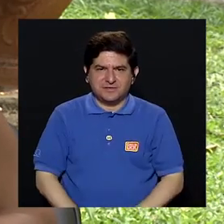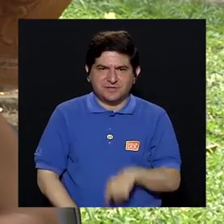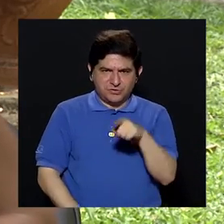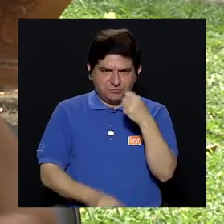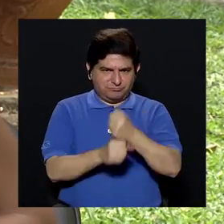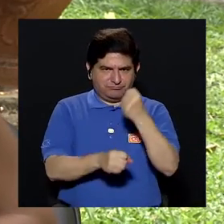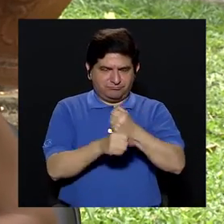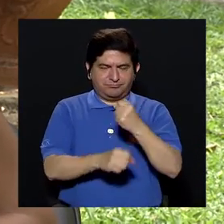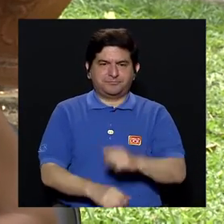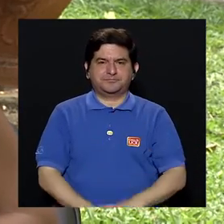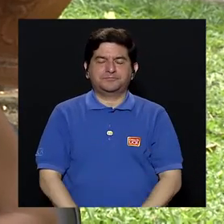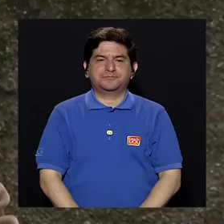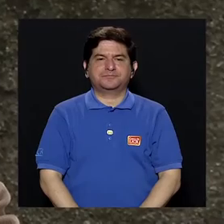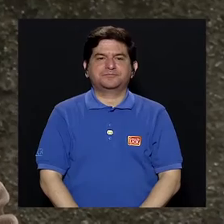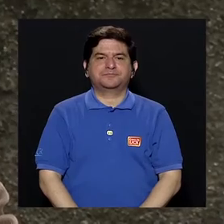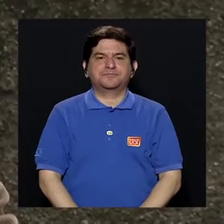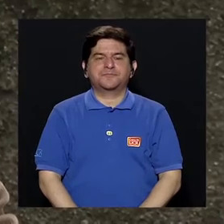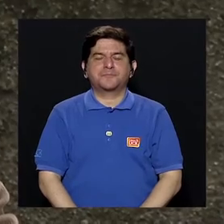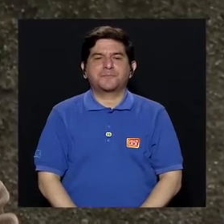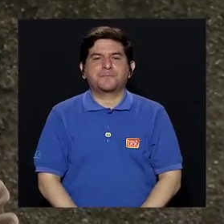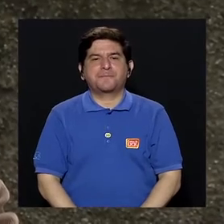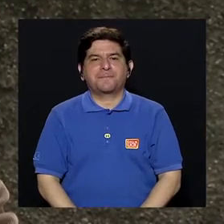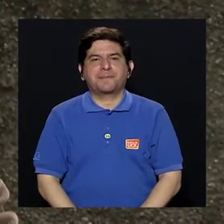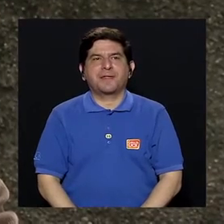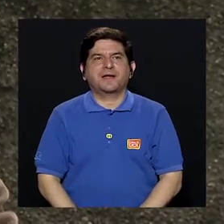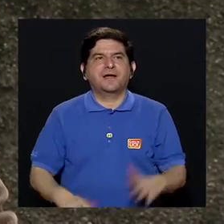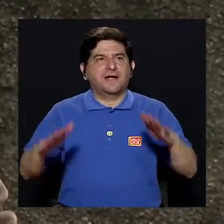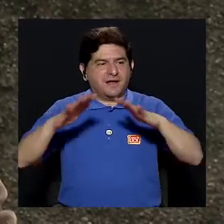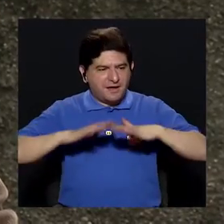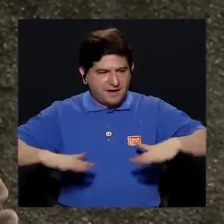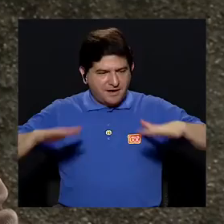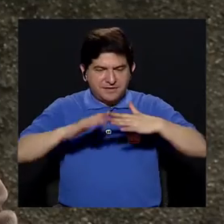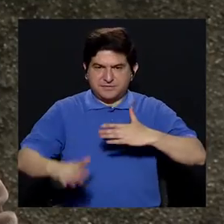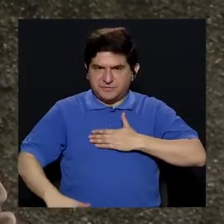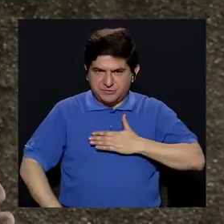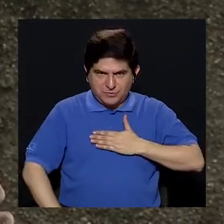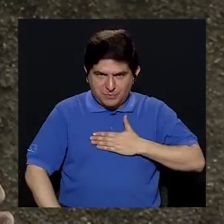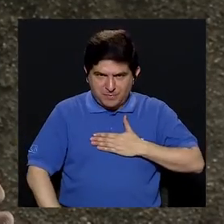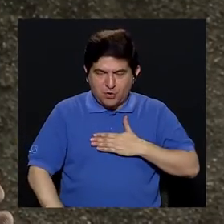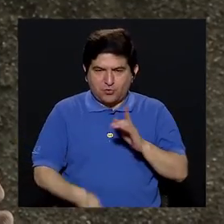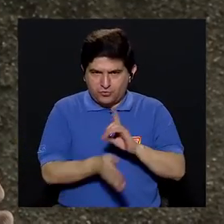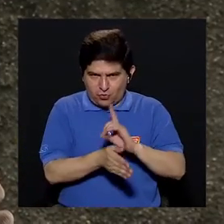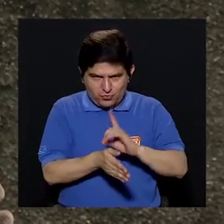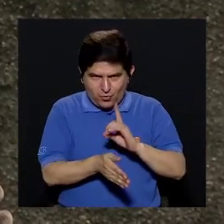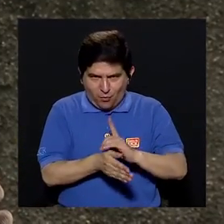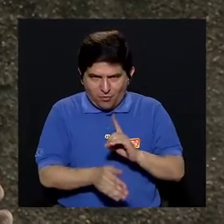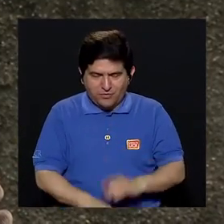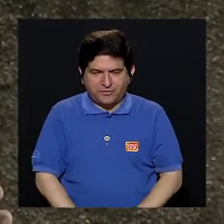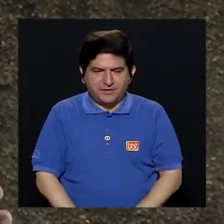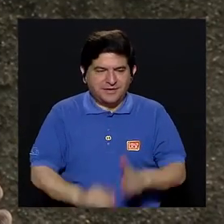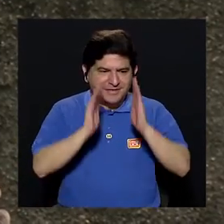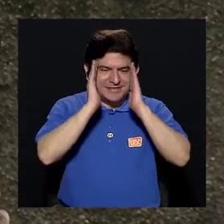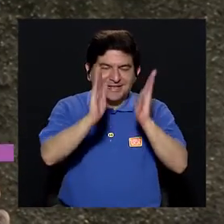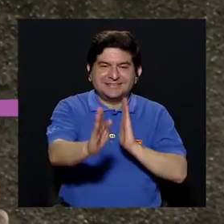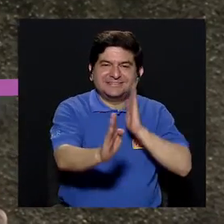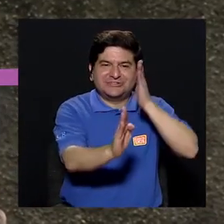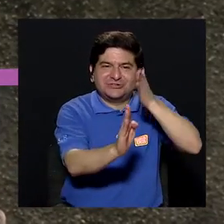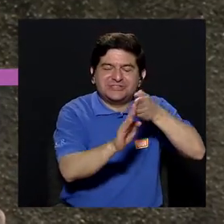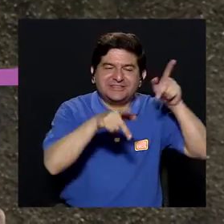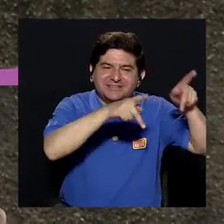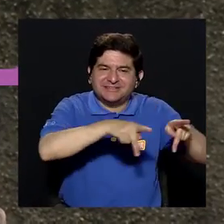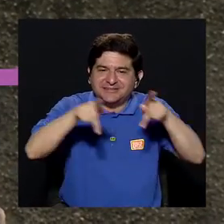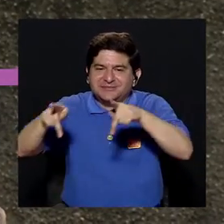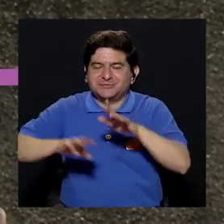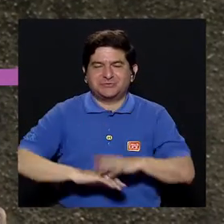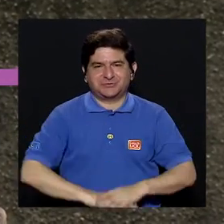en ese ámbito en el que usted se desenvuelve? Mire, el ámbito mío como médico, que es la atención directa